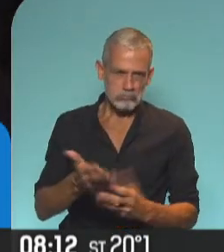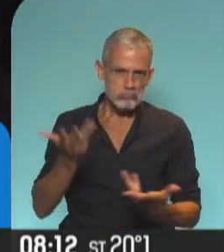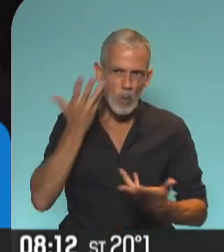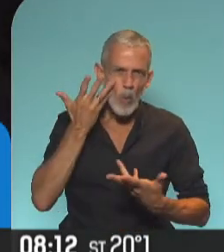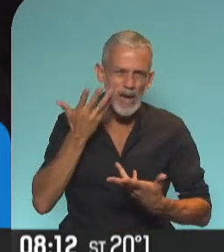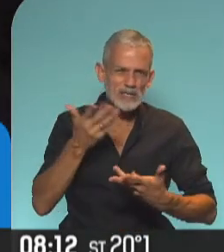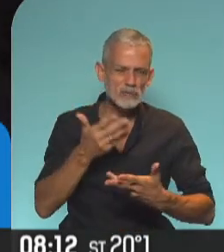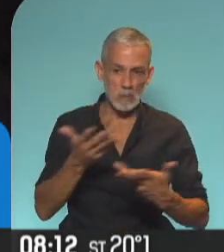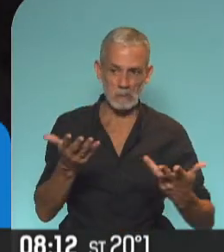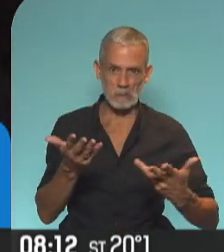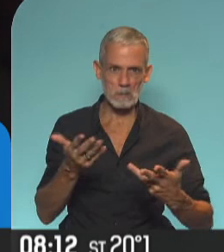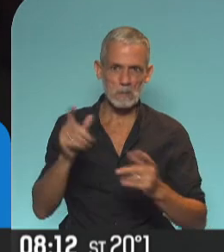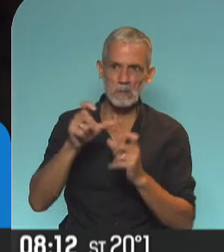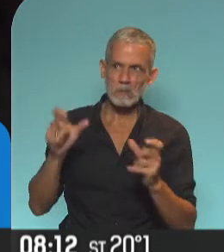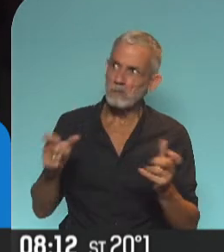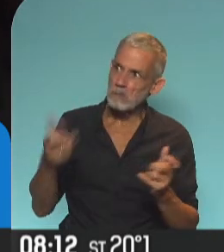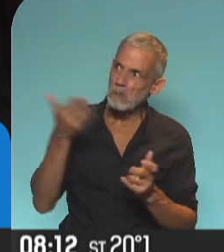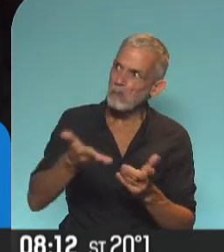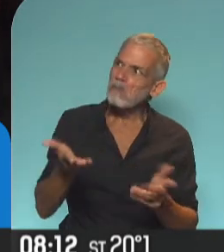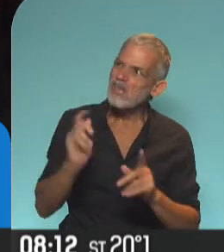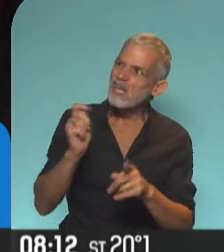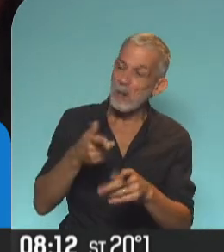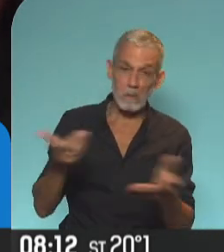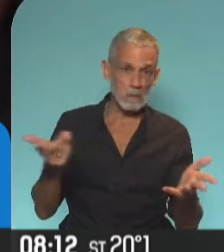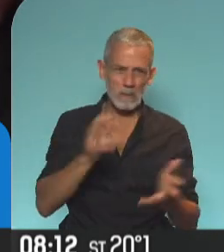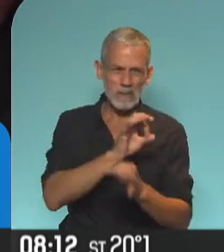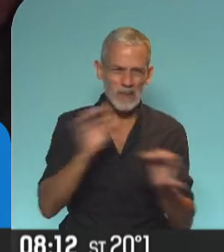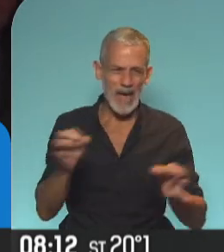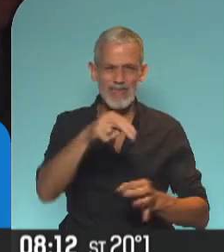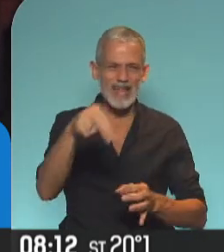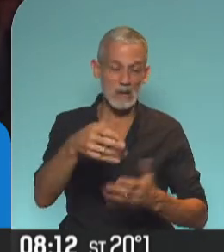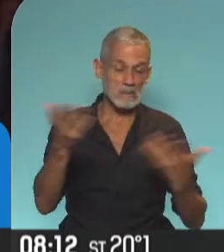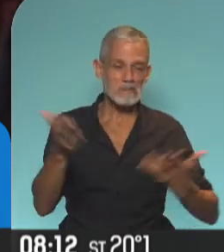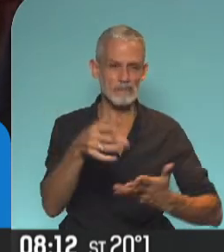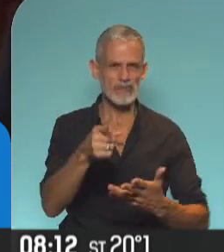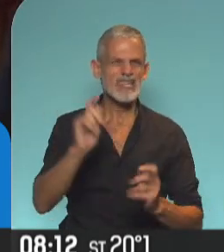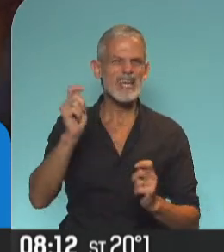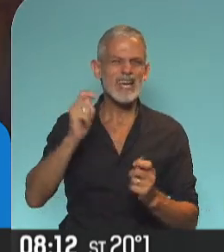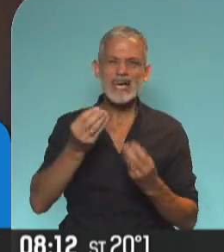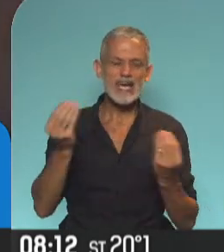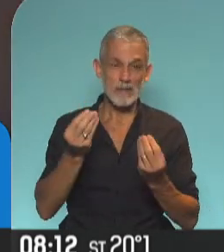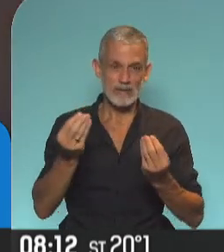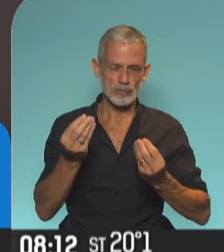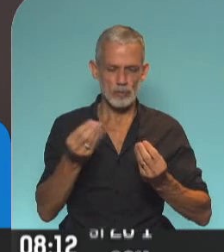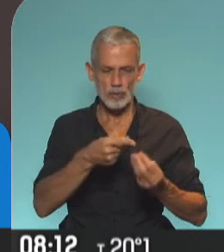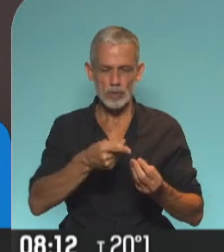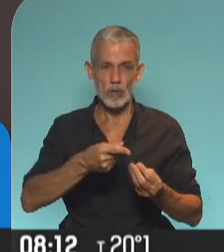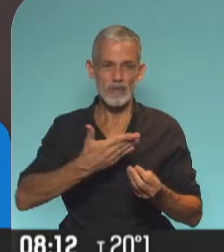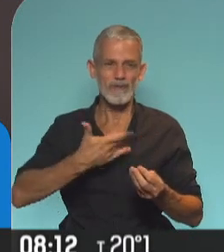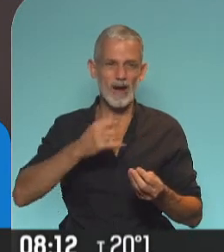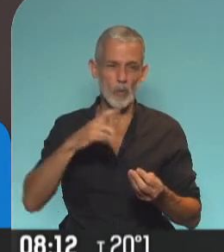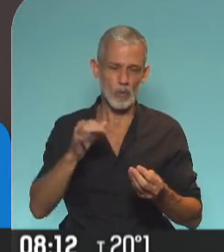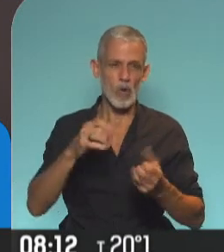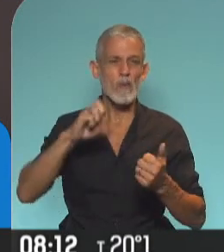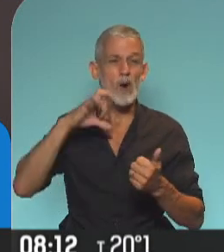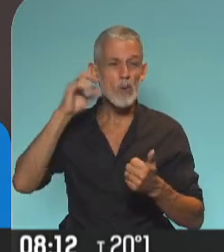a reclamar por ella. Y lo que hay es básicamente una incógnita respecto de qué fue lo que pasó. Está trabajando la